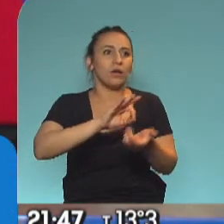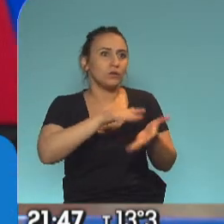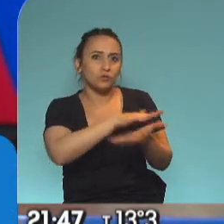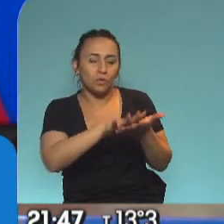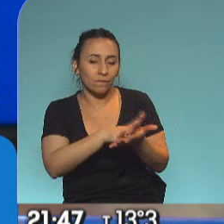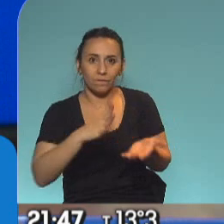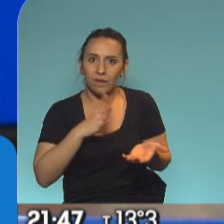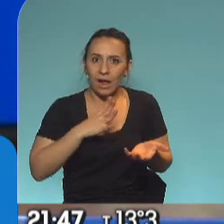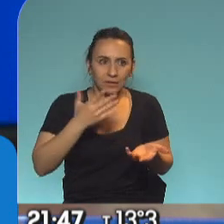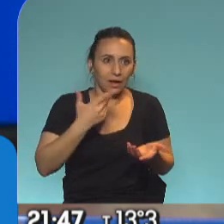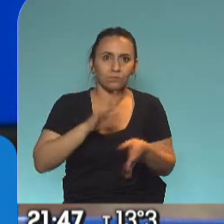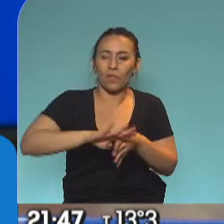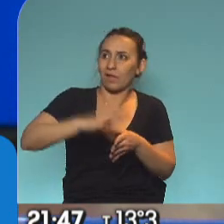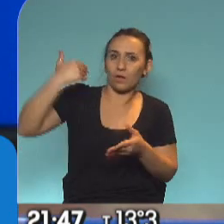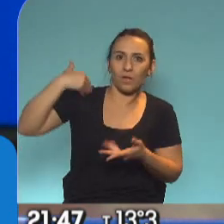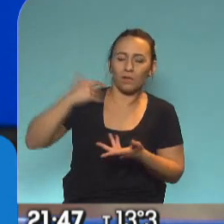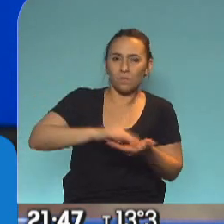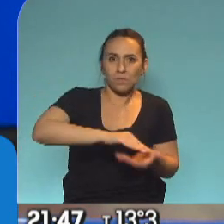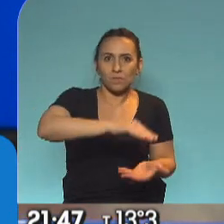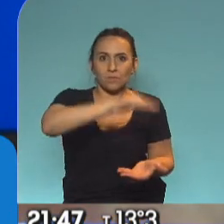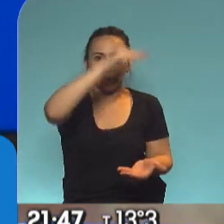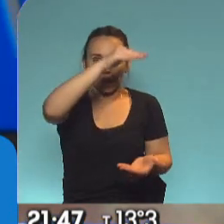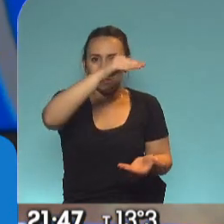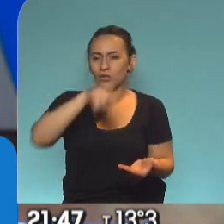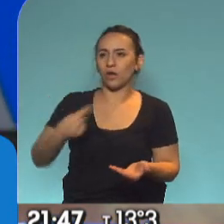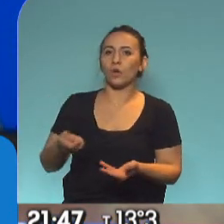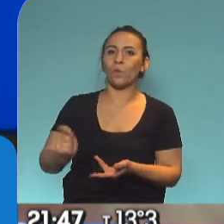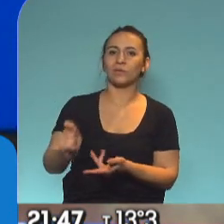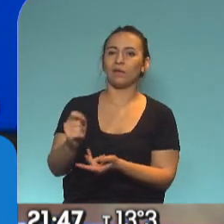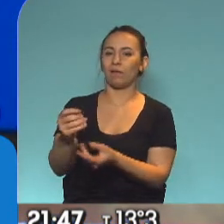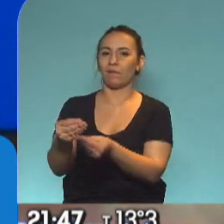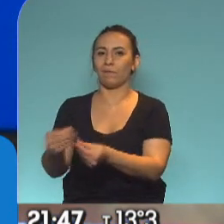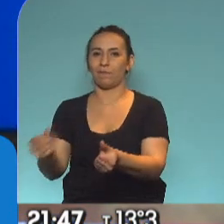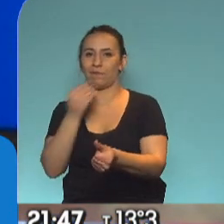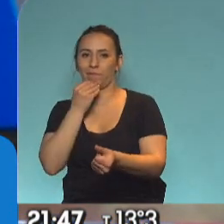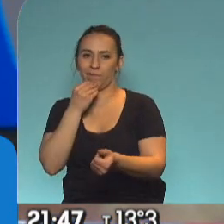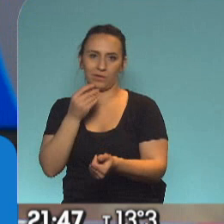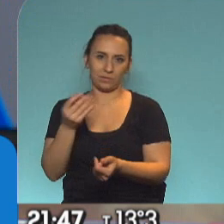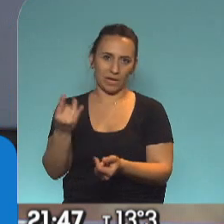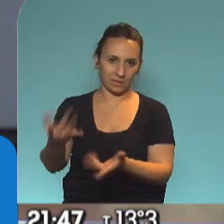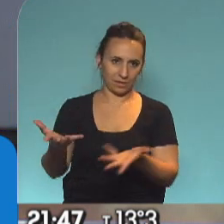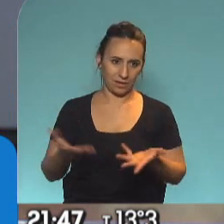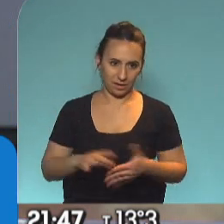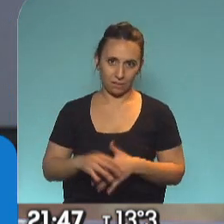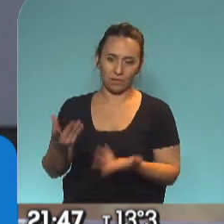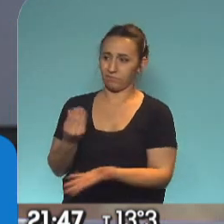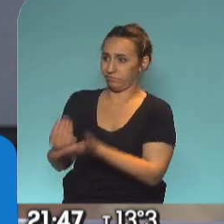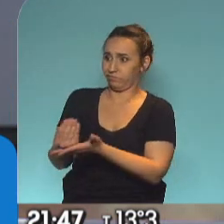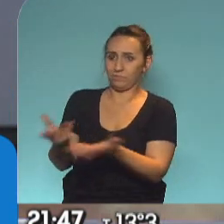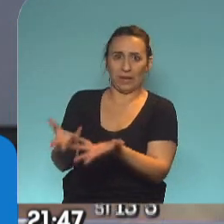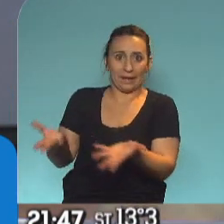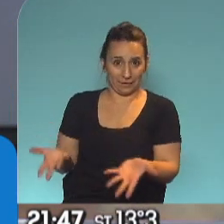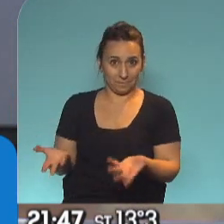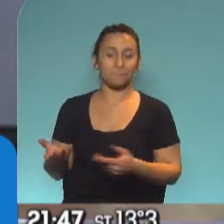abogados subutilizados por juicios que son juicios fantasmas. Mi responsabilidad como funcionario es la utilización